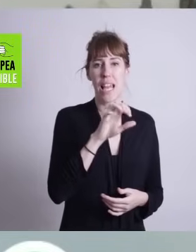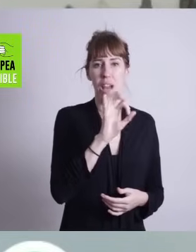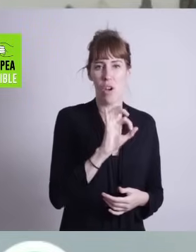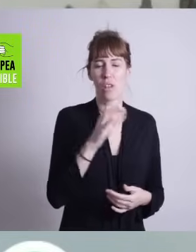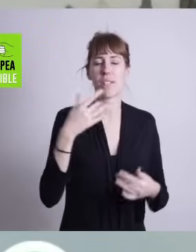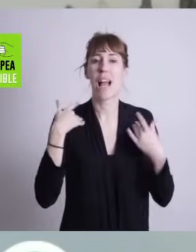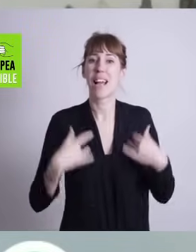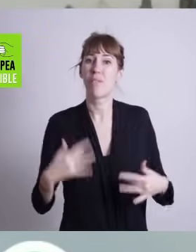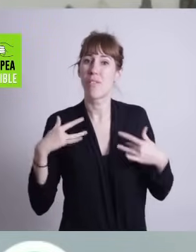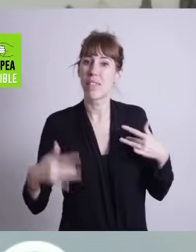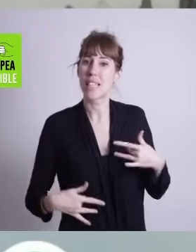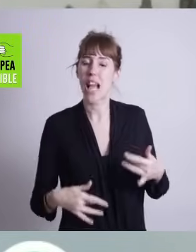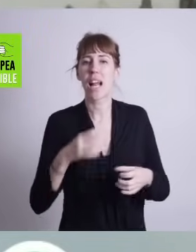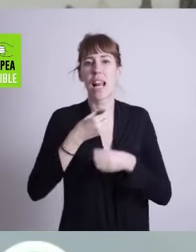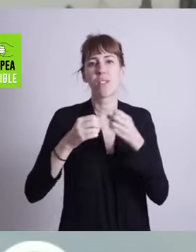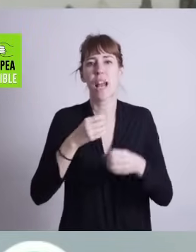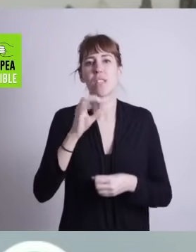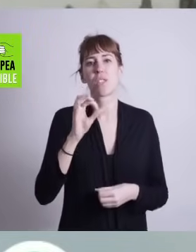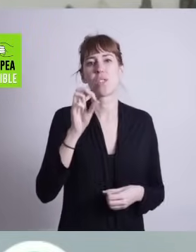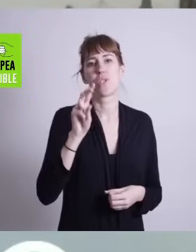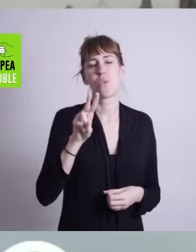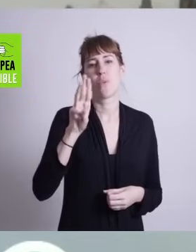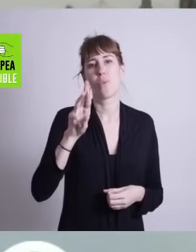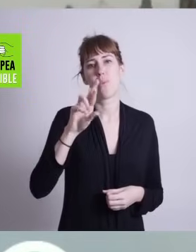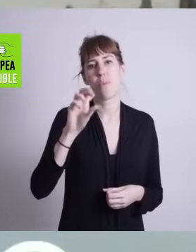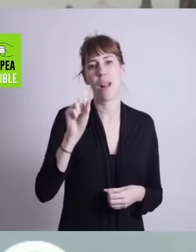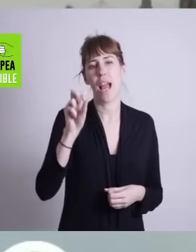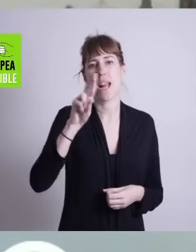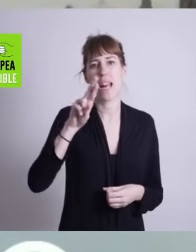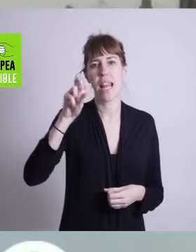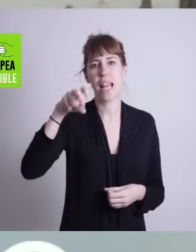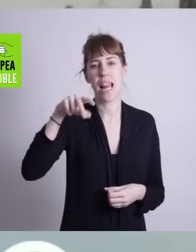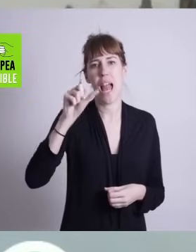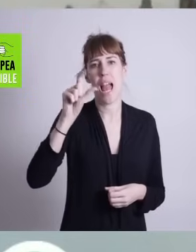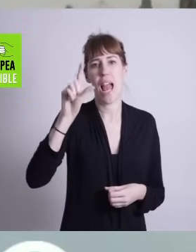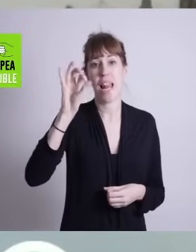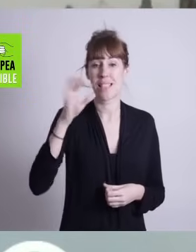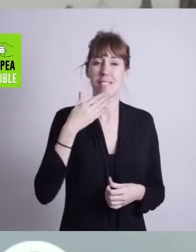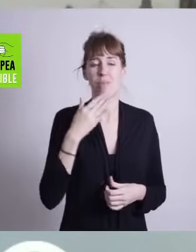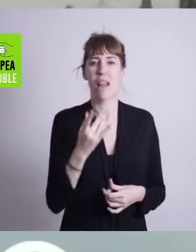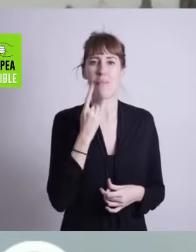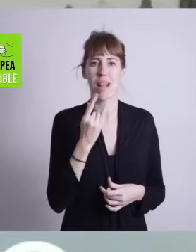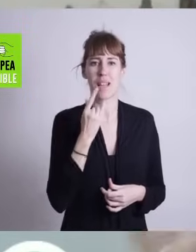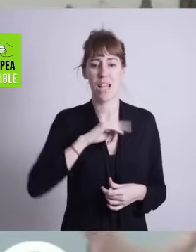estaríamos hablando de las glándulas suprarrenales que son la batería que tiene nuestro cuerpo para poder funcionar, es decir, para